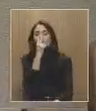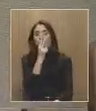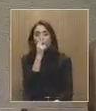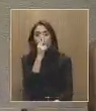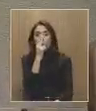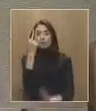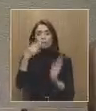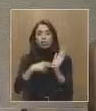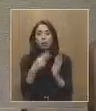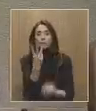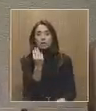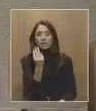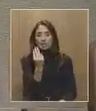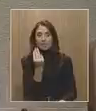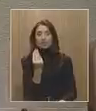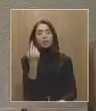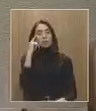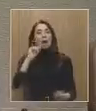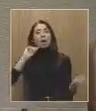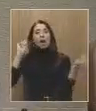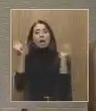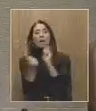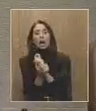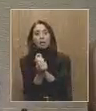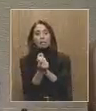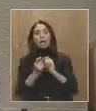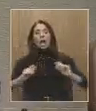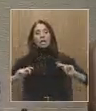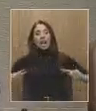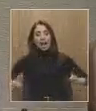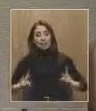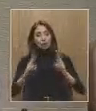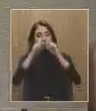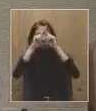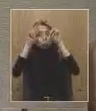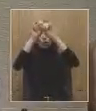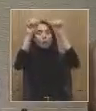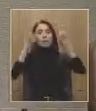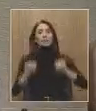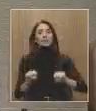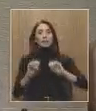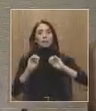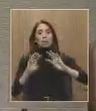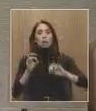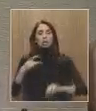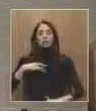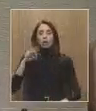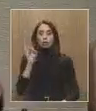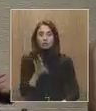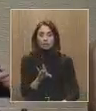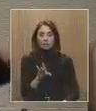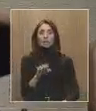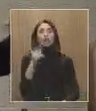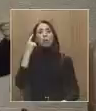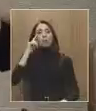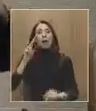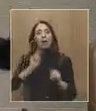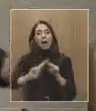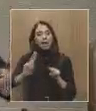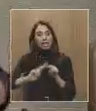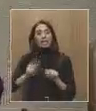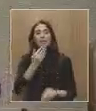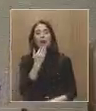de noviembre de 2013, para cambiar estructuralmente el sistema educativo chileno y para